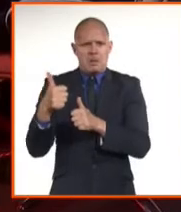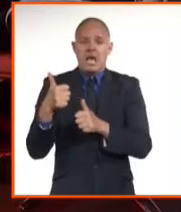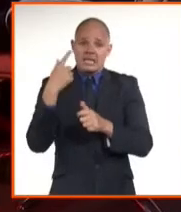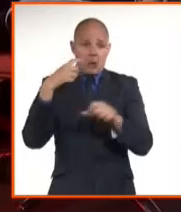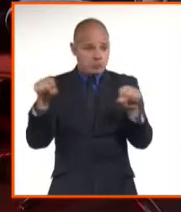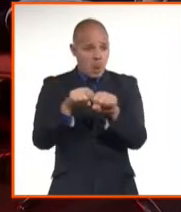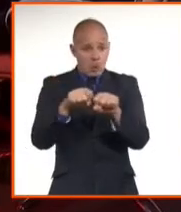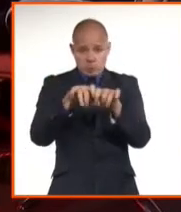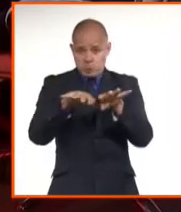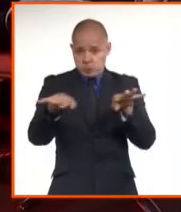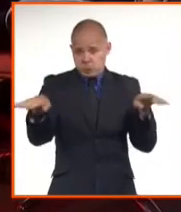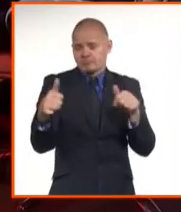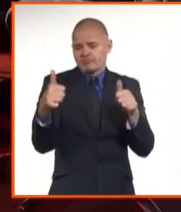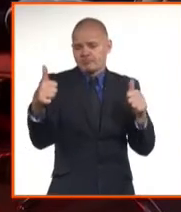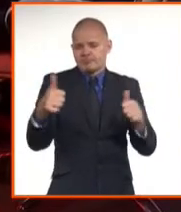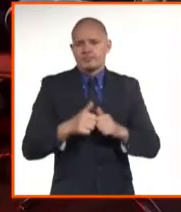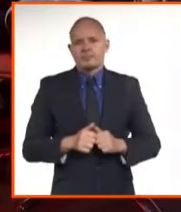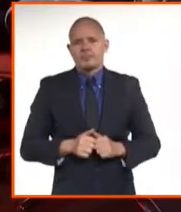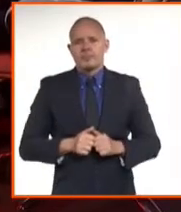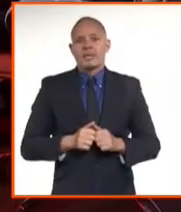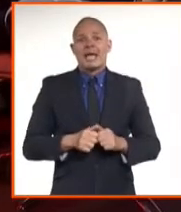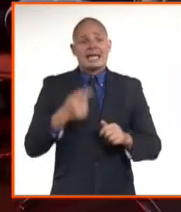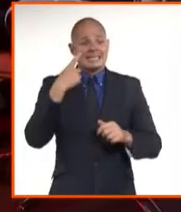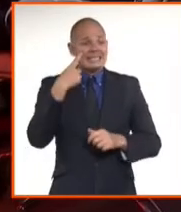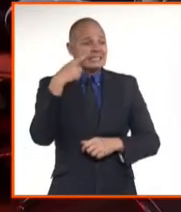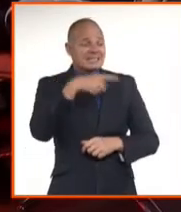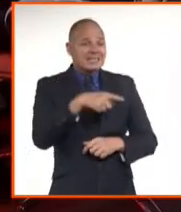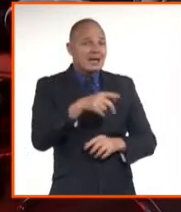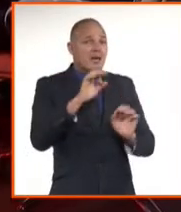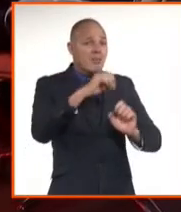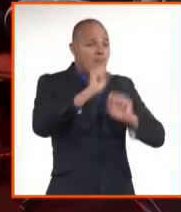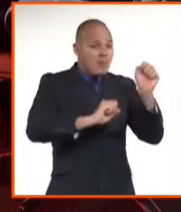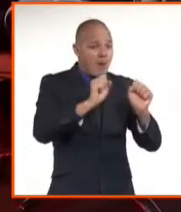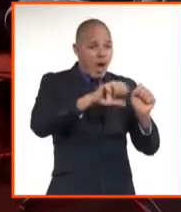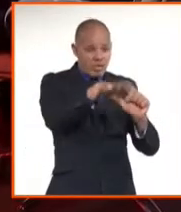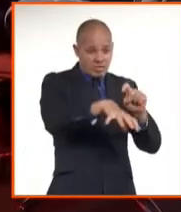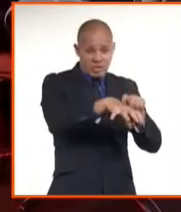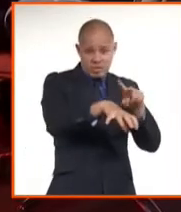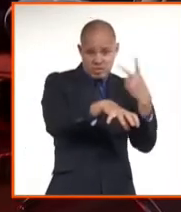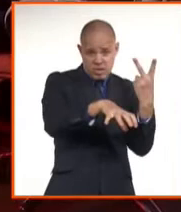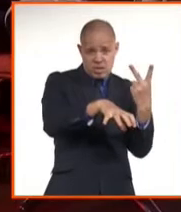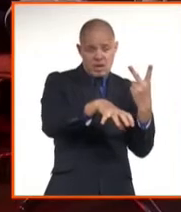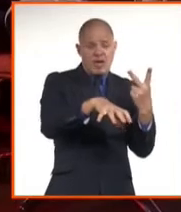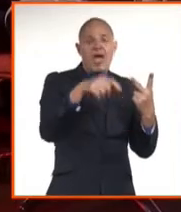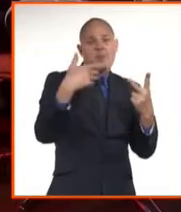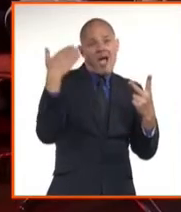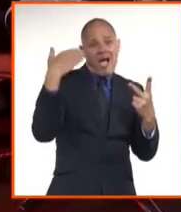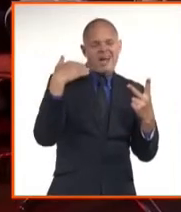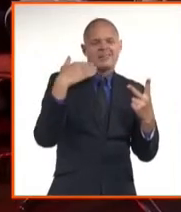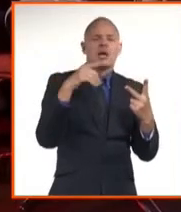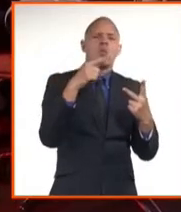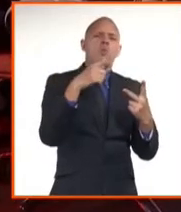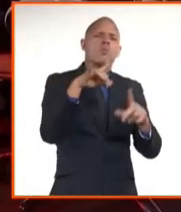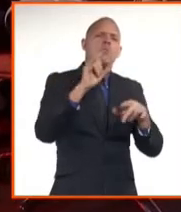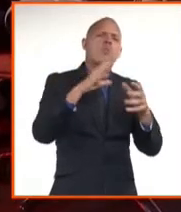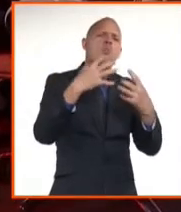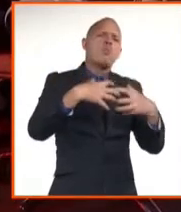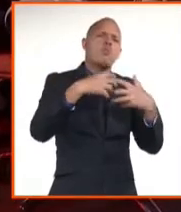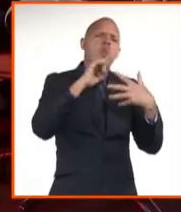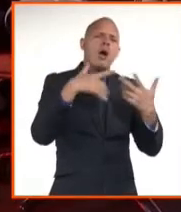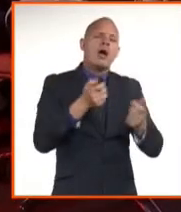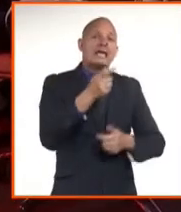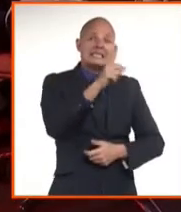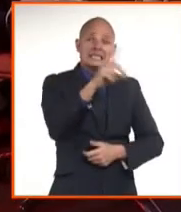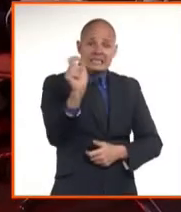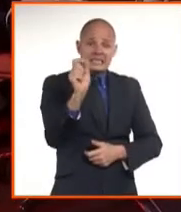dio fundamentalmente de limpieza, tenía 100 megawatts en el momento que salió fuera de servicio y recuperó la carga con 255 megawatts. Un trabajo que se